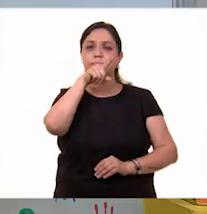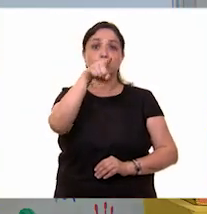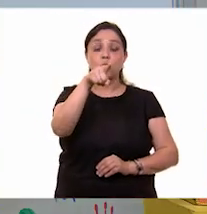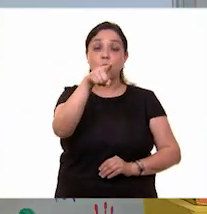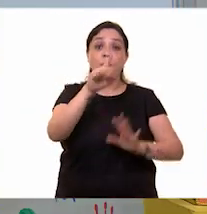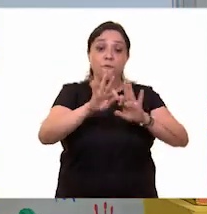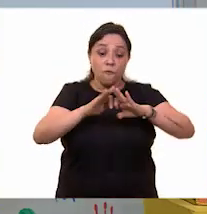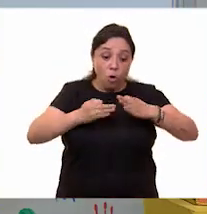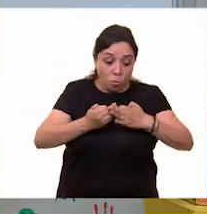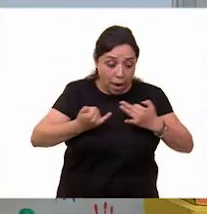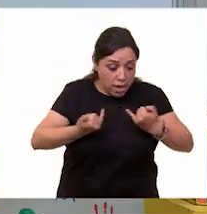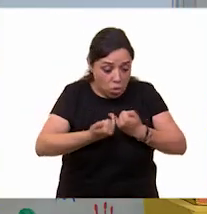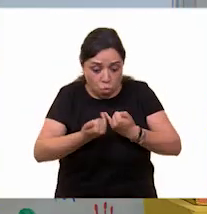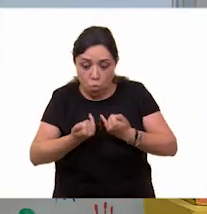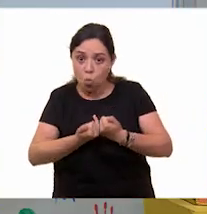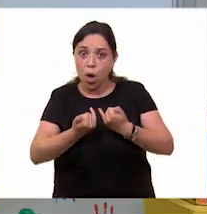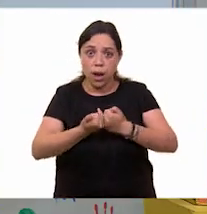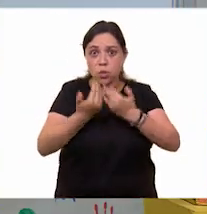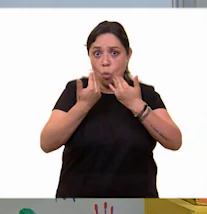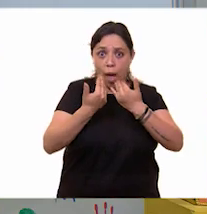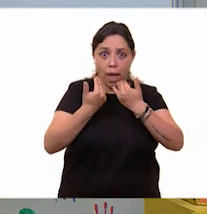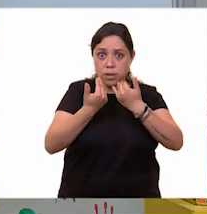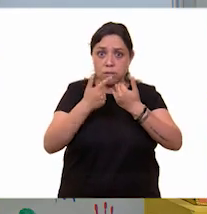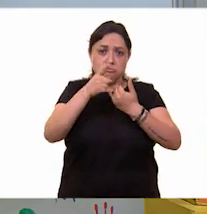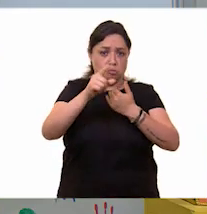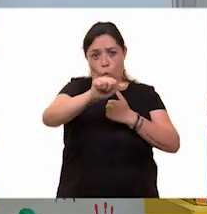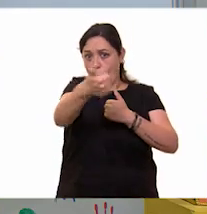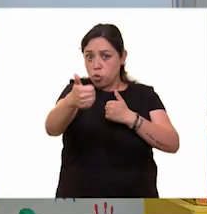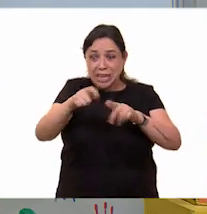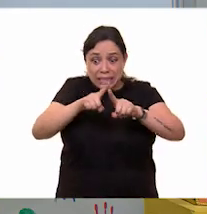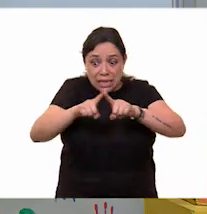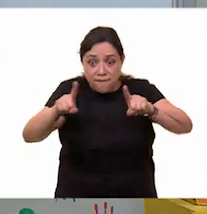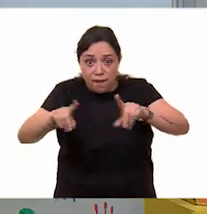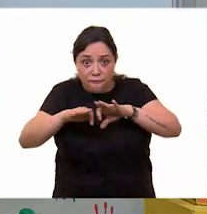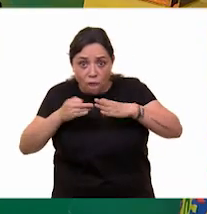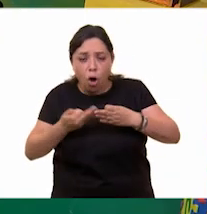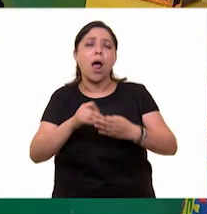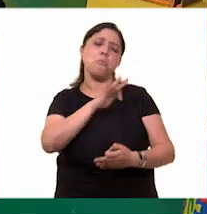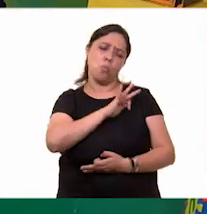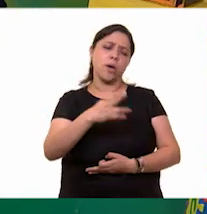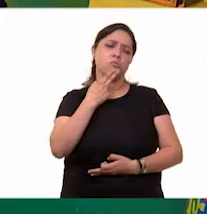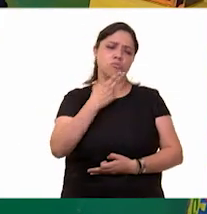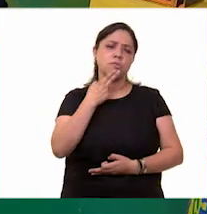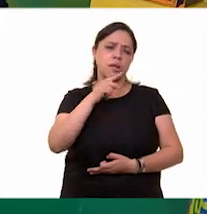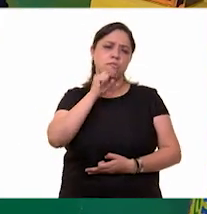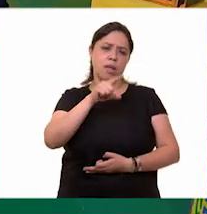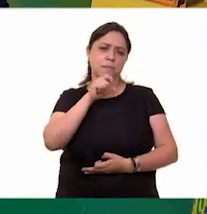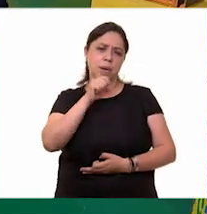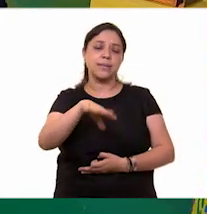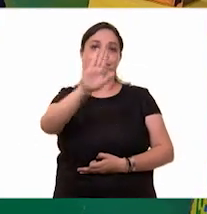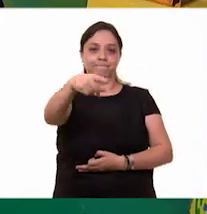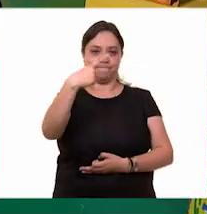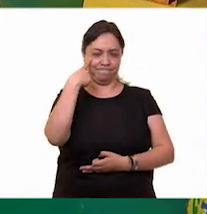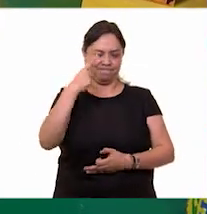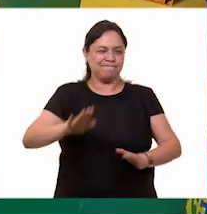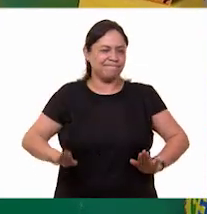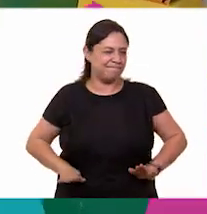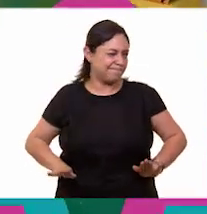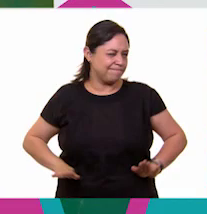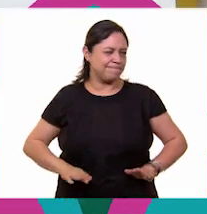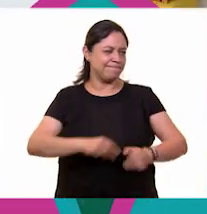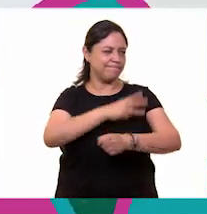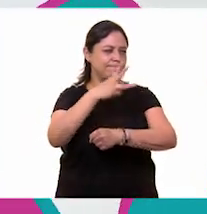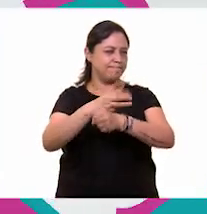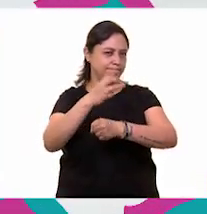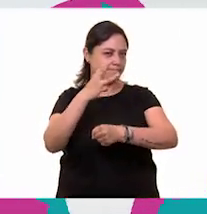mismas figuras. Si conocen otras figuras con lados rectos, también las pueden utilizar. Bien, vamos con la tercera característica de nuestro